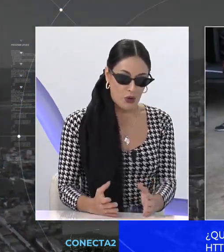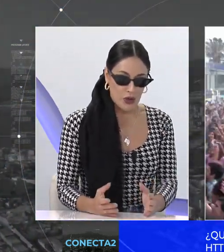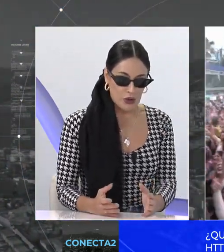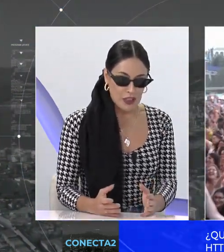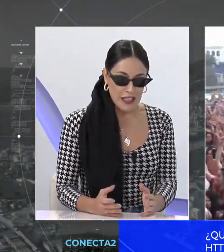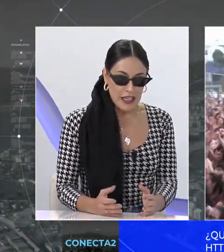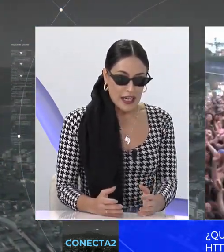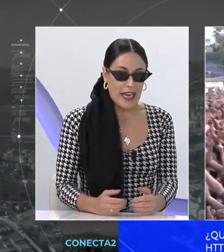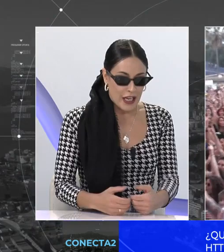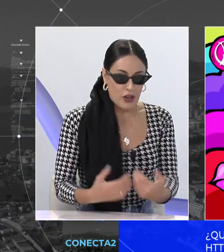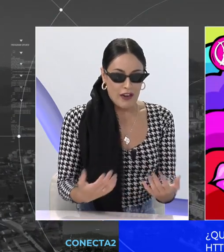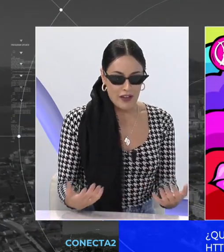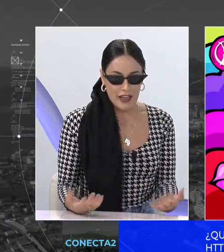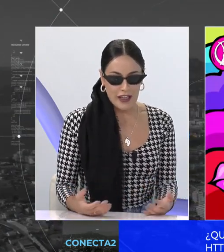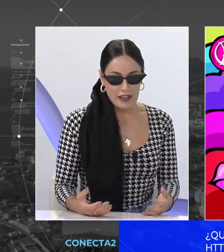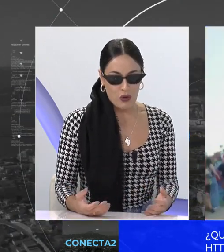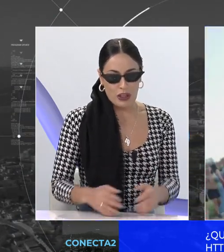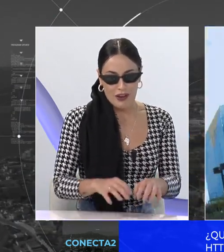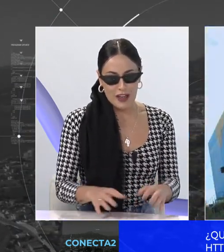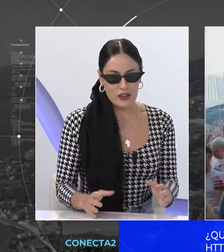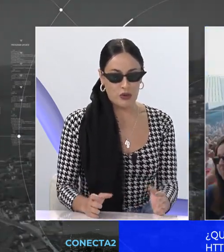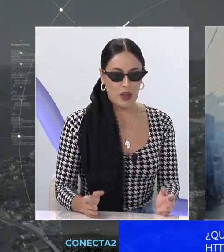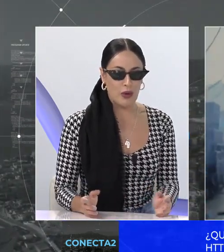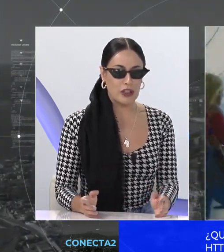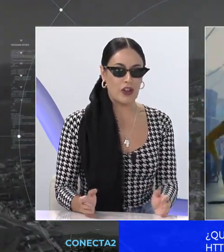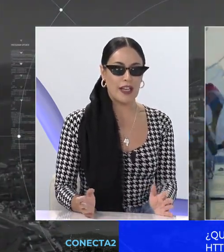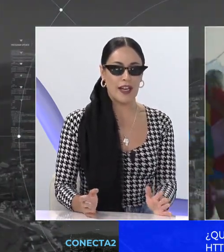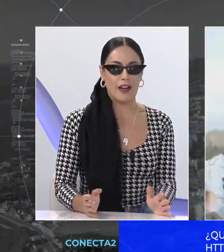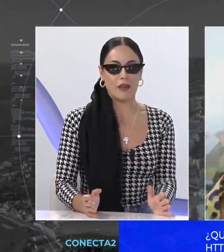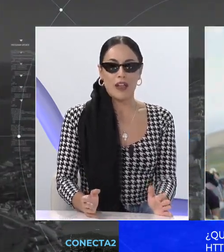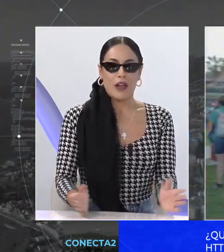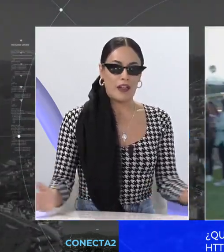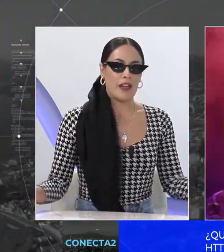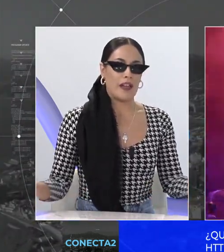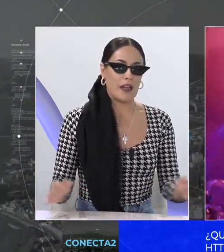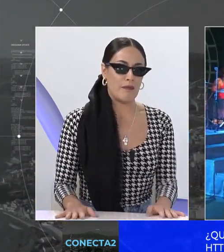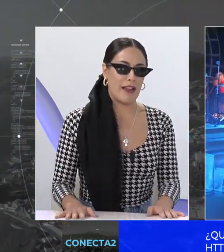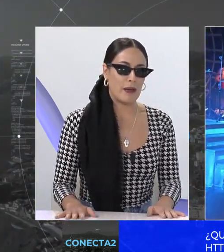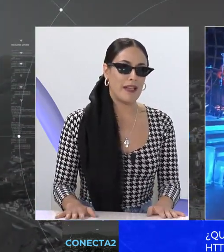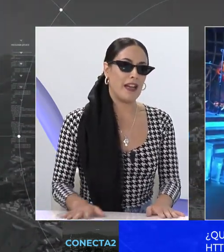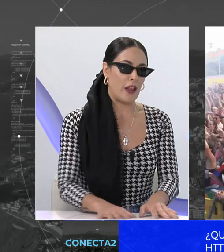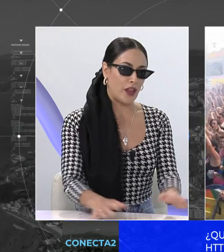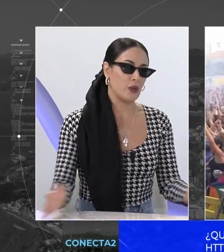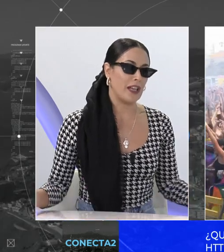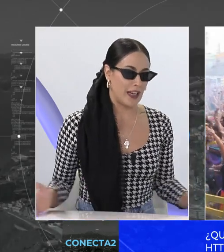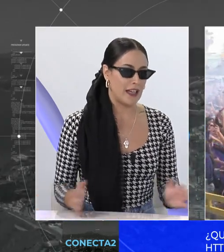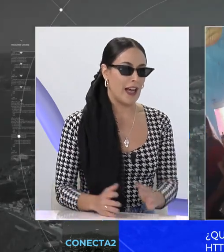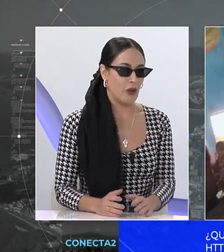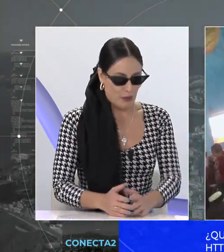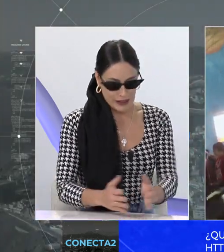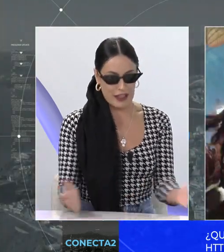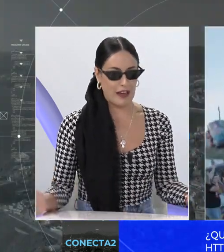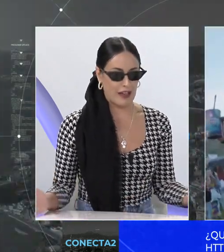orgullo que ellos el viernes cuando abrieran su recuento dijeran eh madre mía la de ceuta la que he